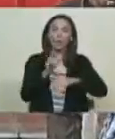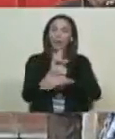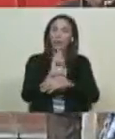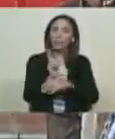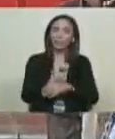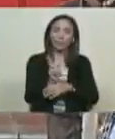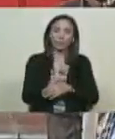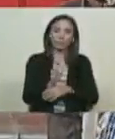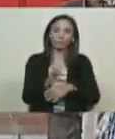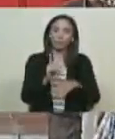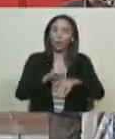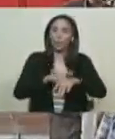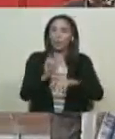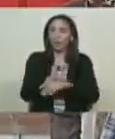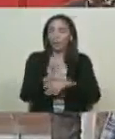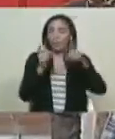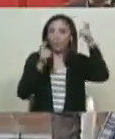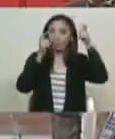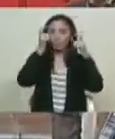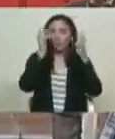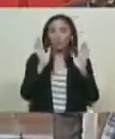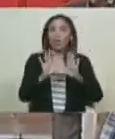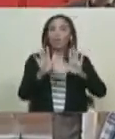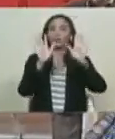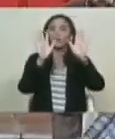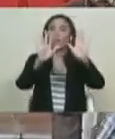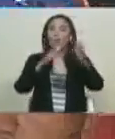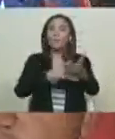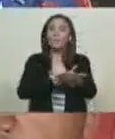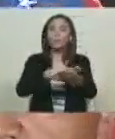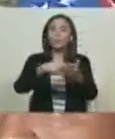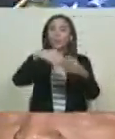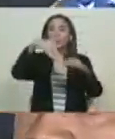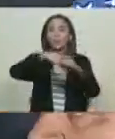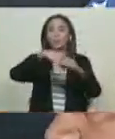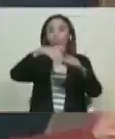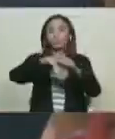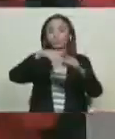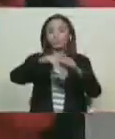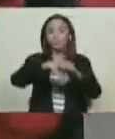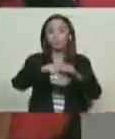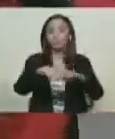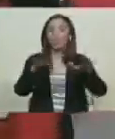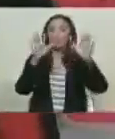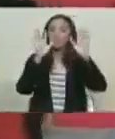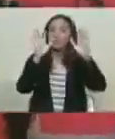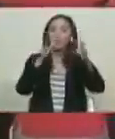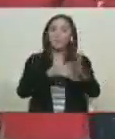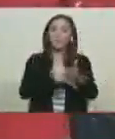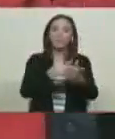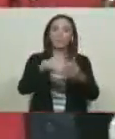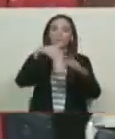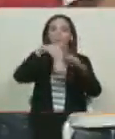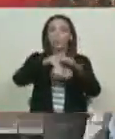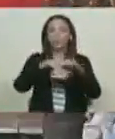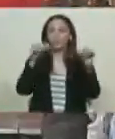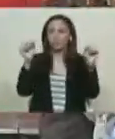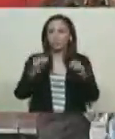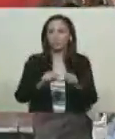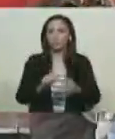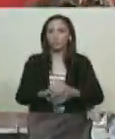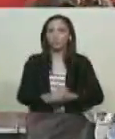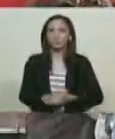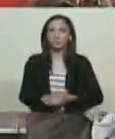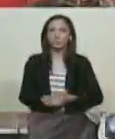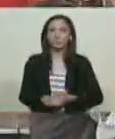deuda y la meta es sacar 10 millones de votos por el pecho. 10 millones de votos por el buche, pues, a esa